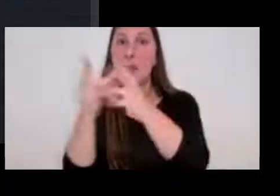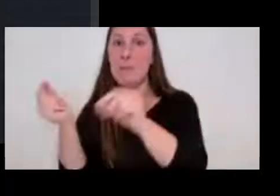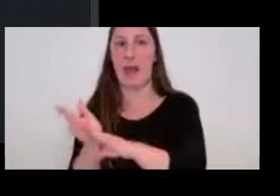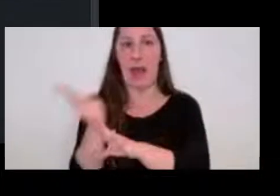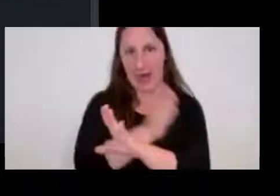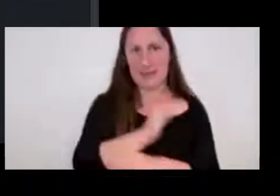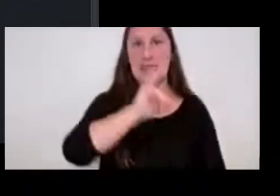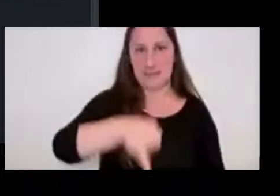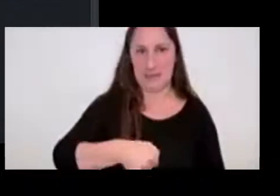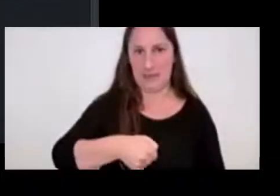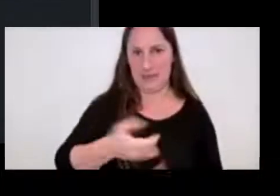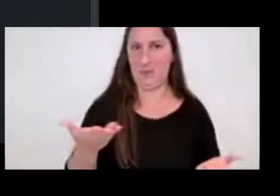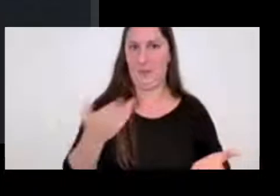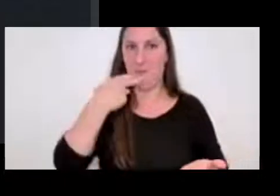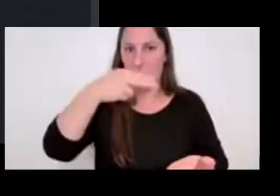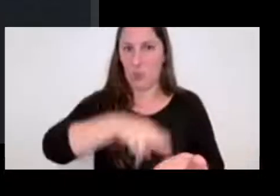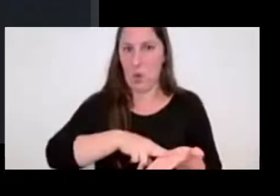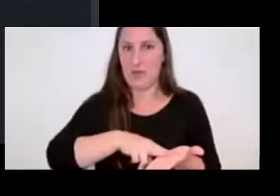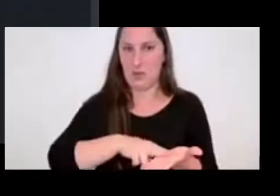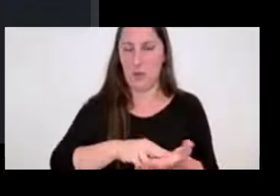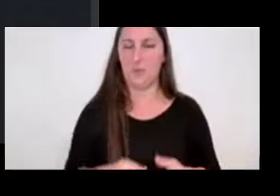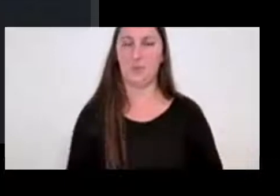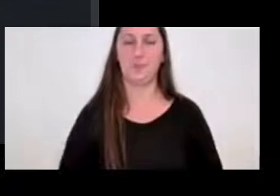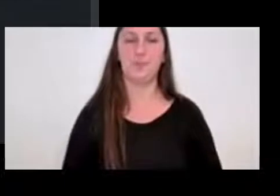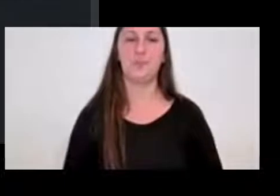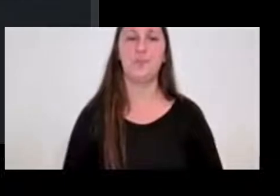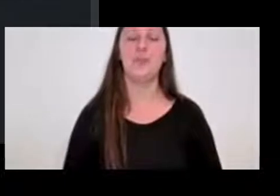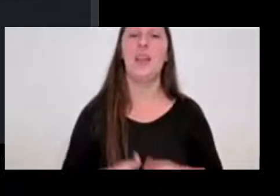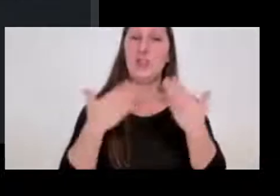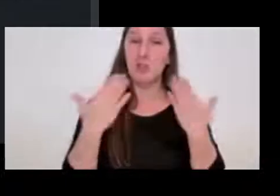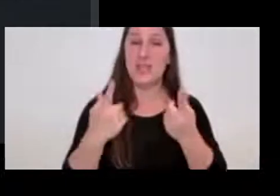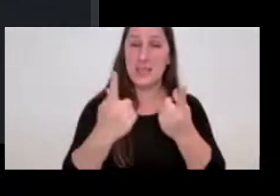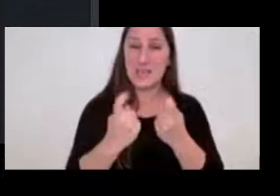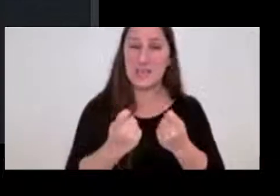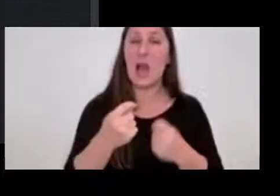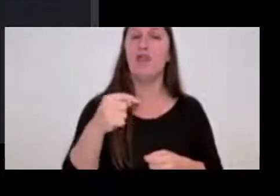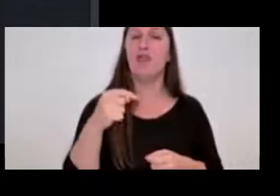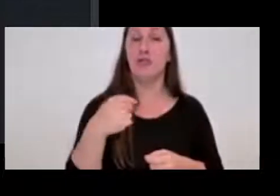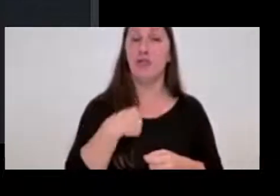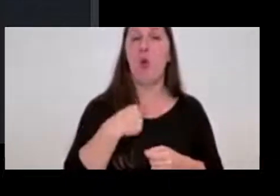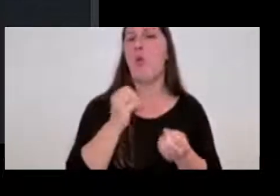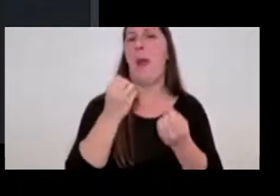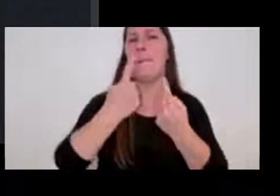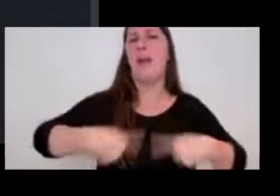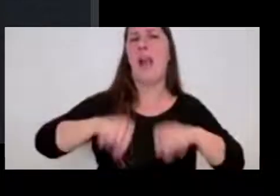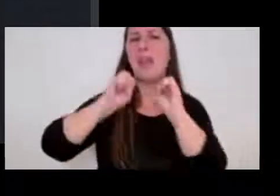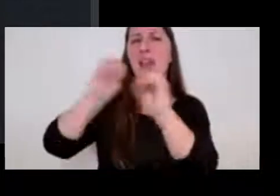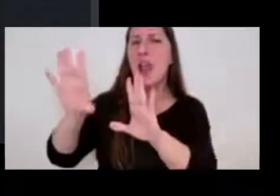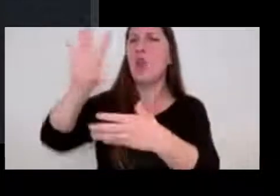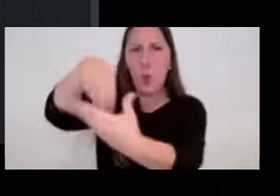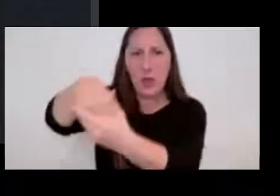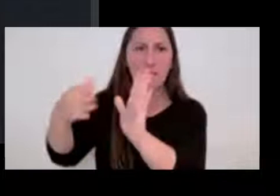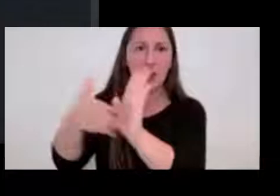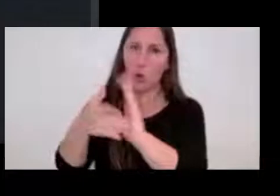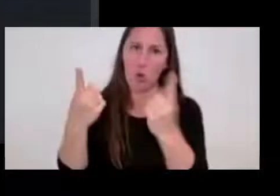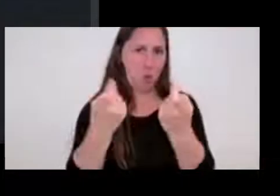generó el hecho imponible, si se entrega una cosa, digamos. Entonces, ¿es necesario que yo traslade una mercadería con una factura? No.